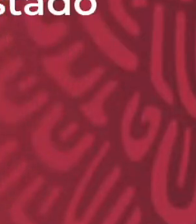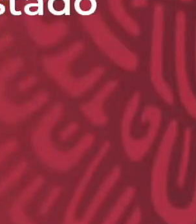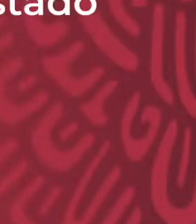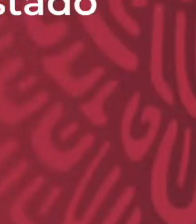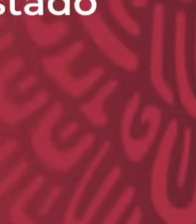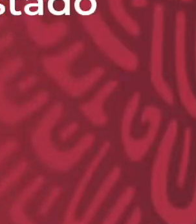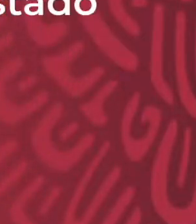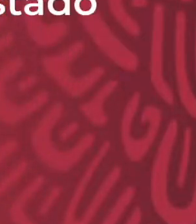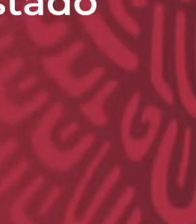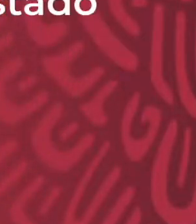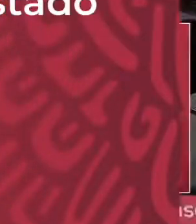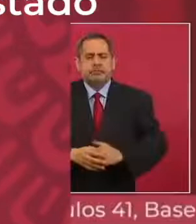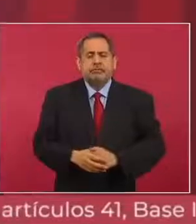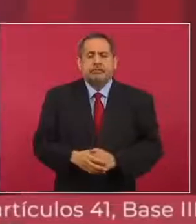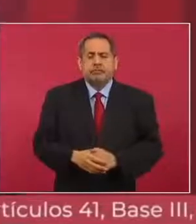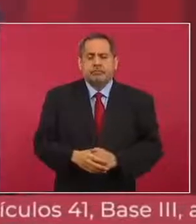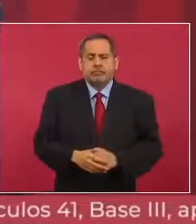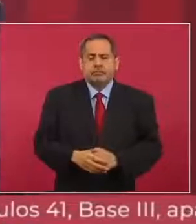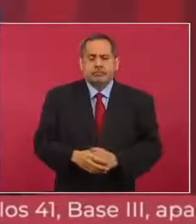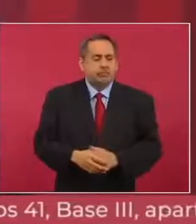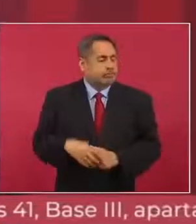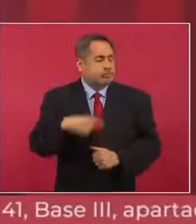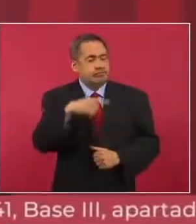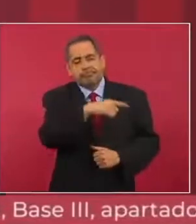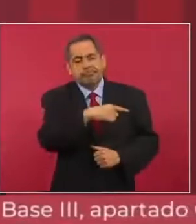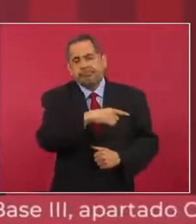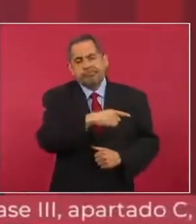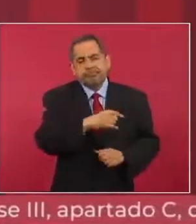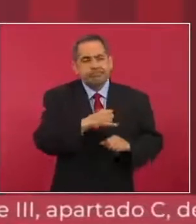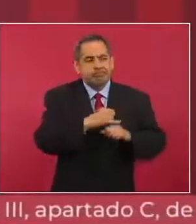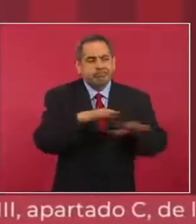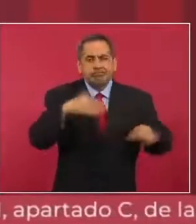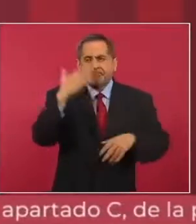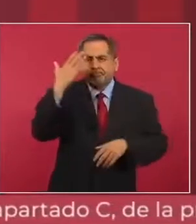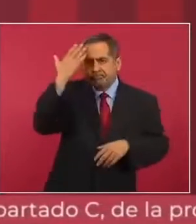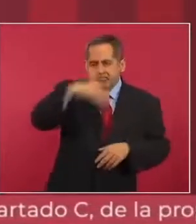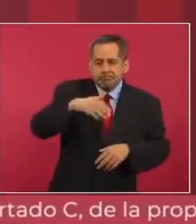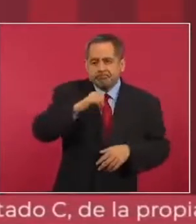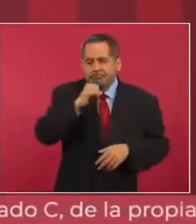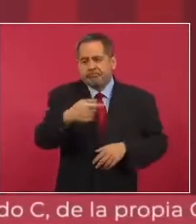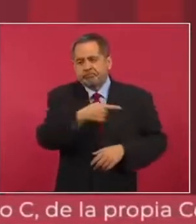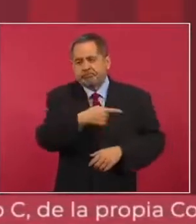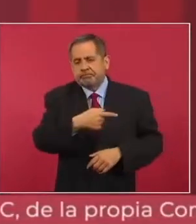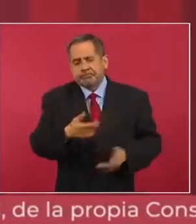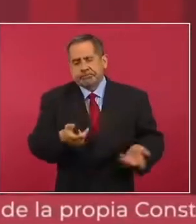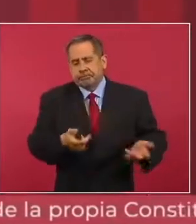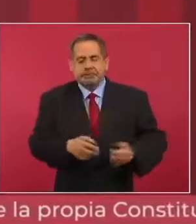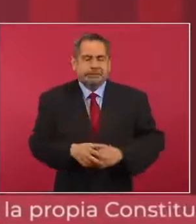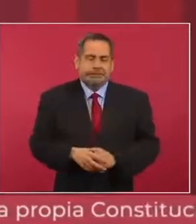periodistas. Pues yo creo que está mal informado, porque